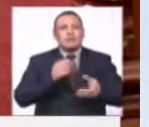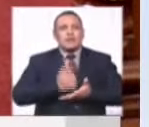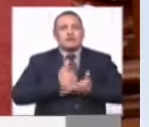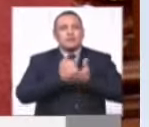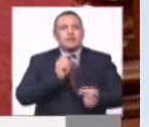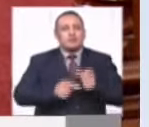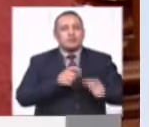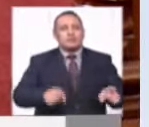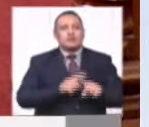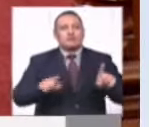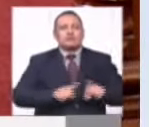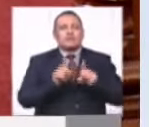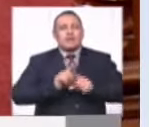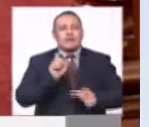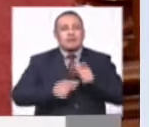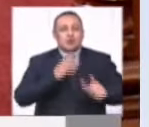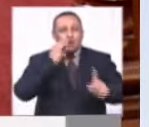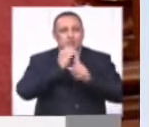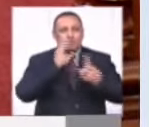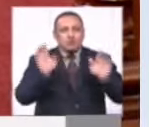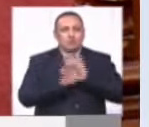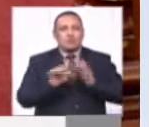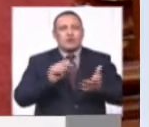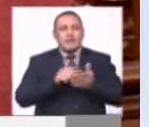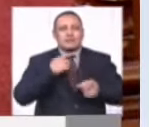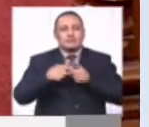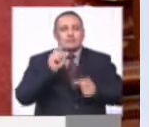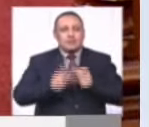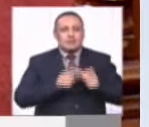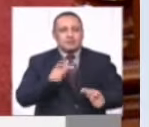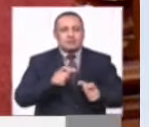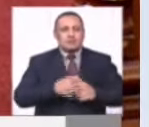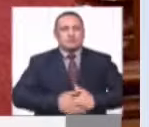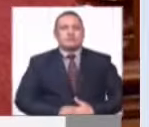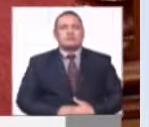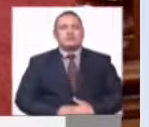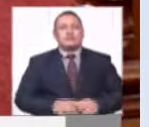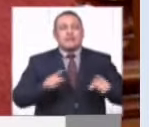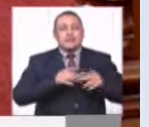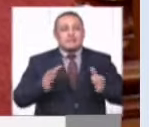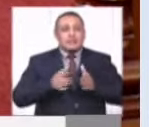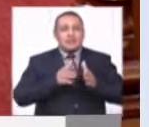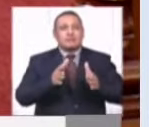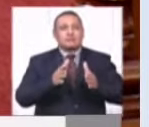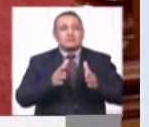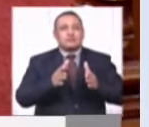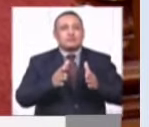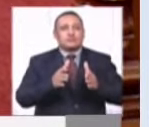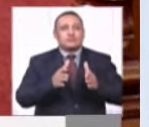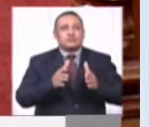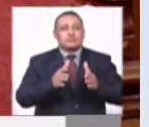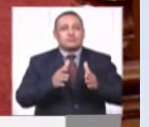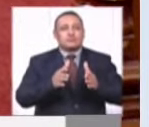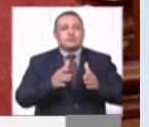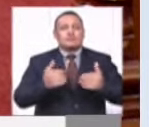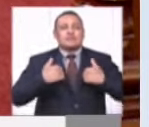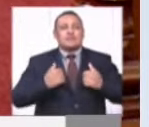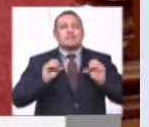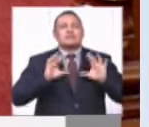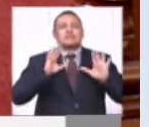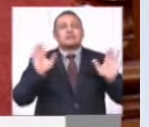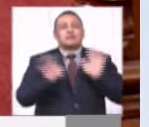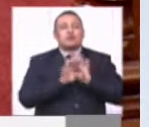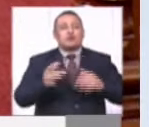consumidor, pero su público objetivo son los productores, ¿no? Y en ese sentido, y quizás